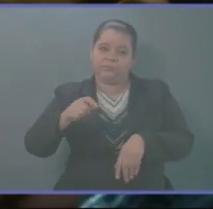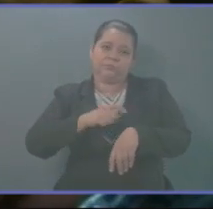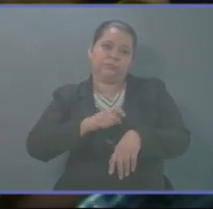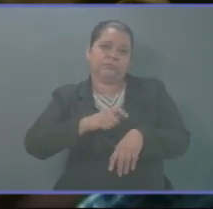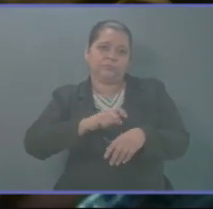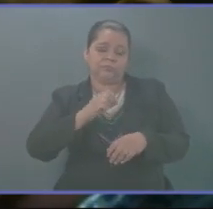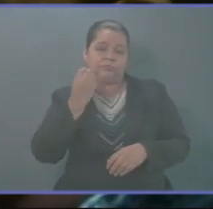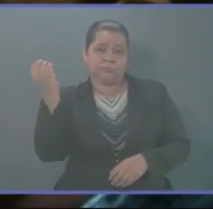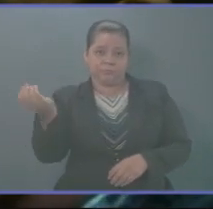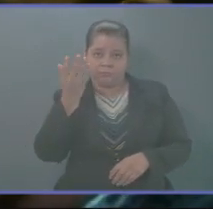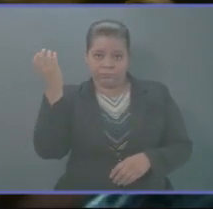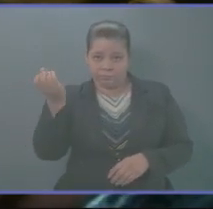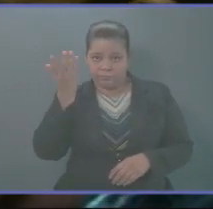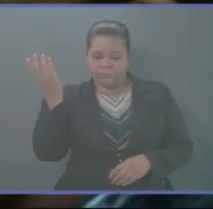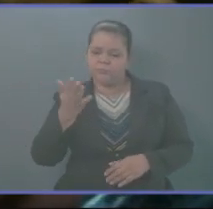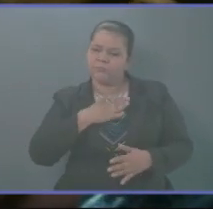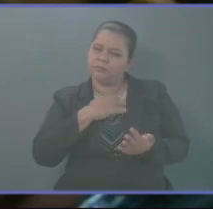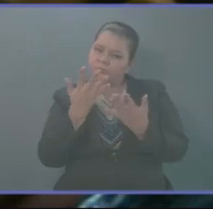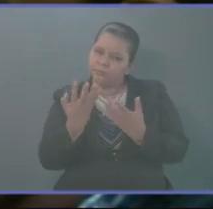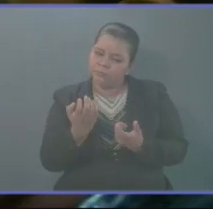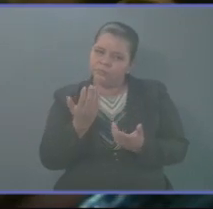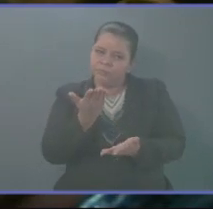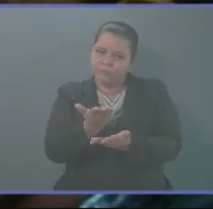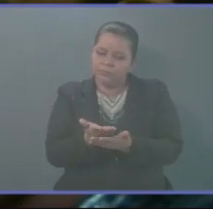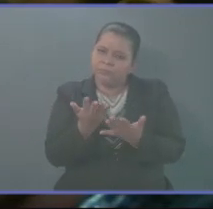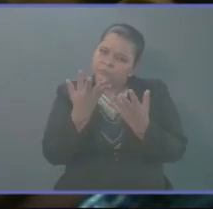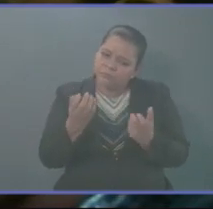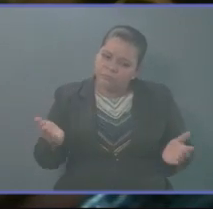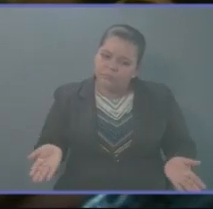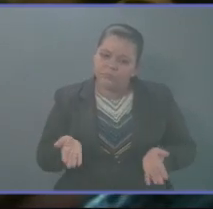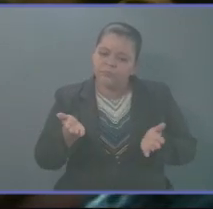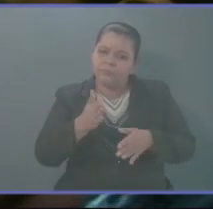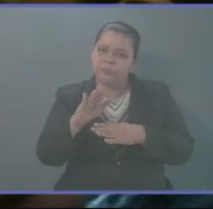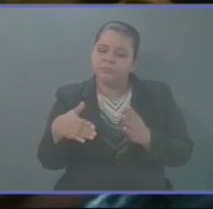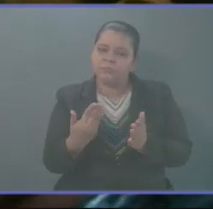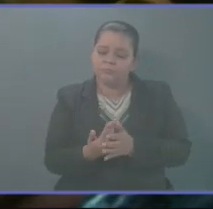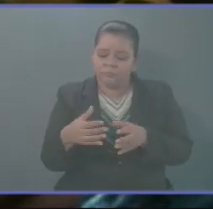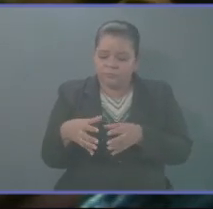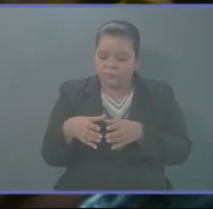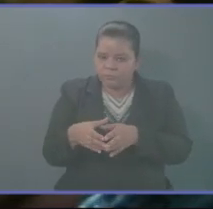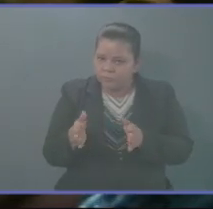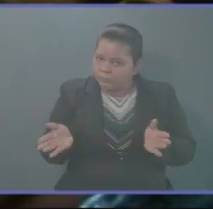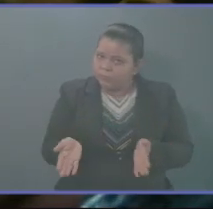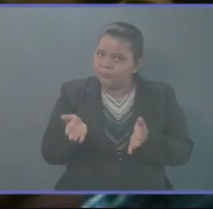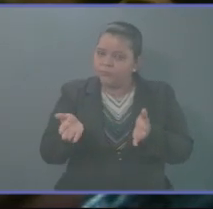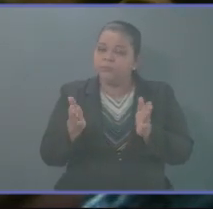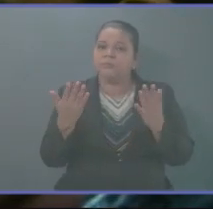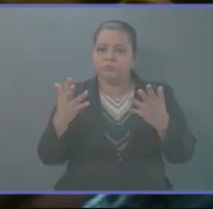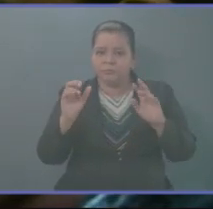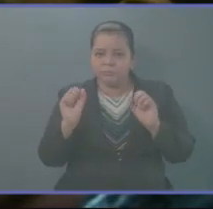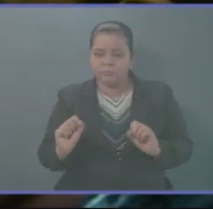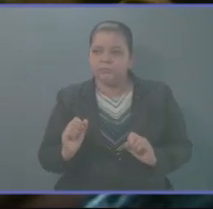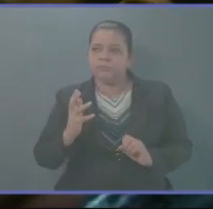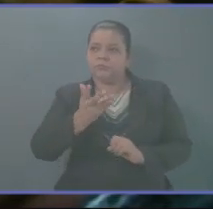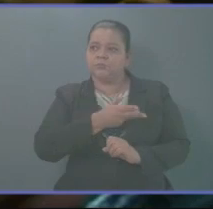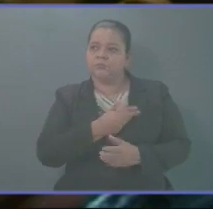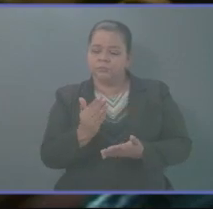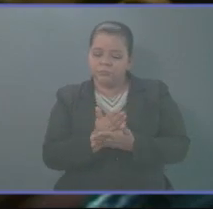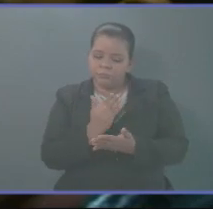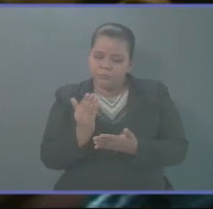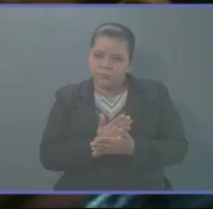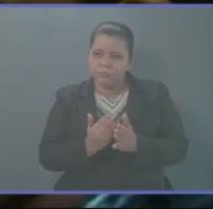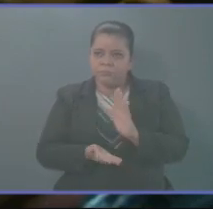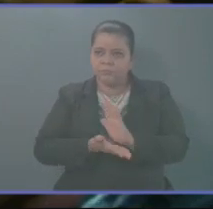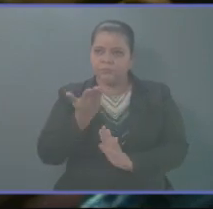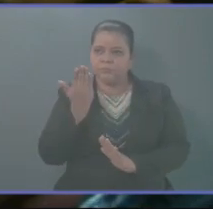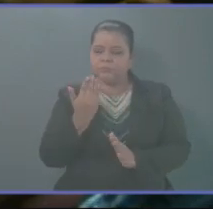que yo quisiera a través de esta pieza es motivar a que en la comisión tal vez podamos dar un estudio más a profundidad,